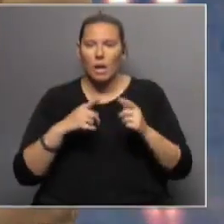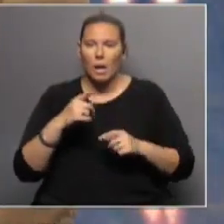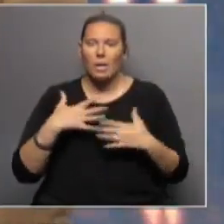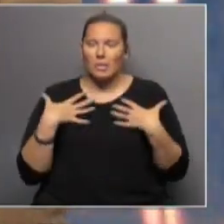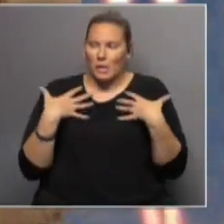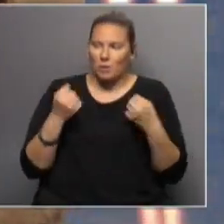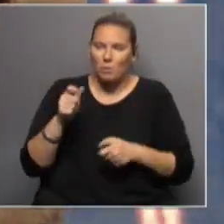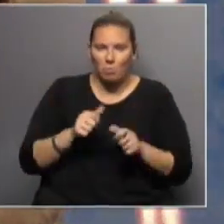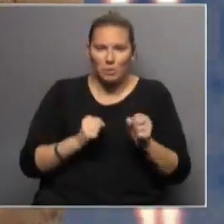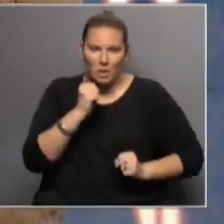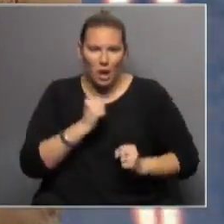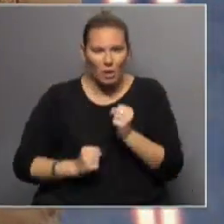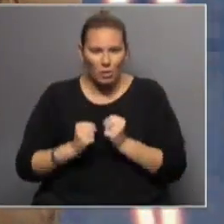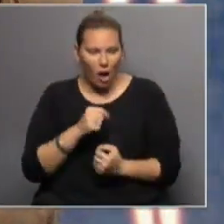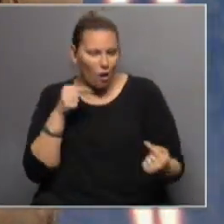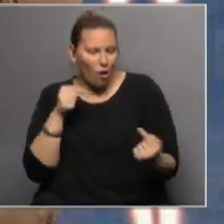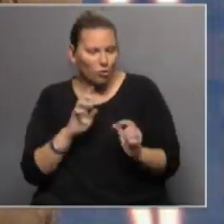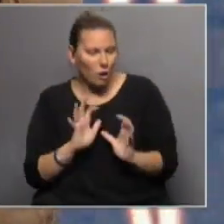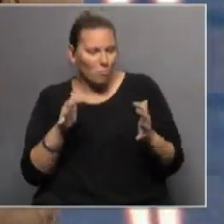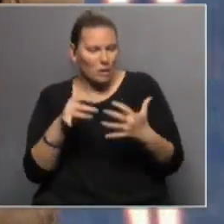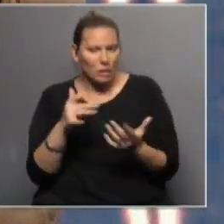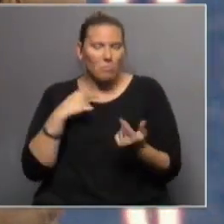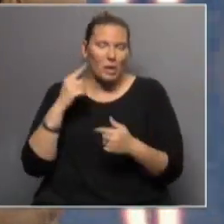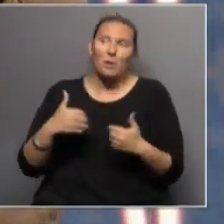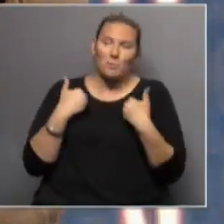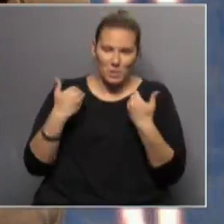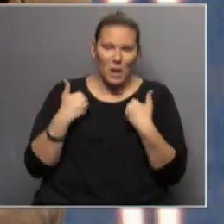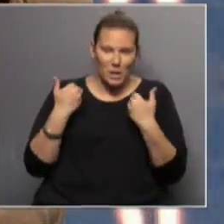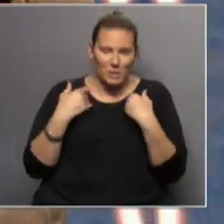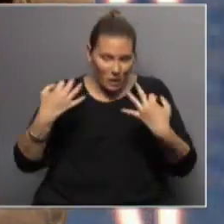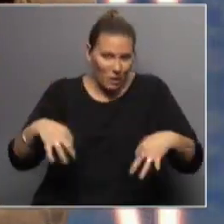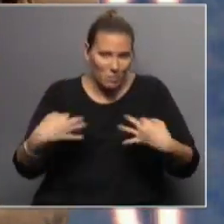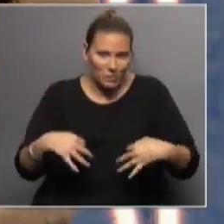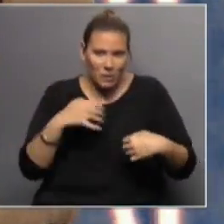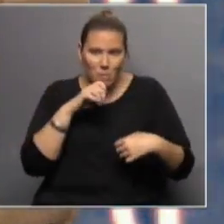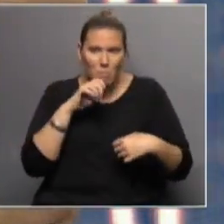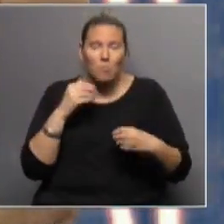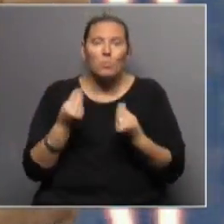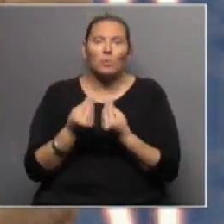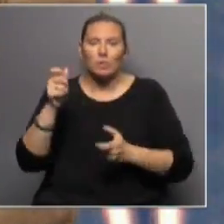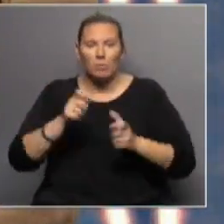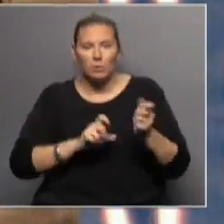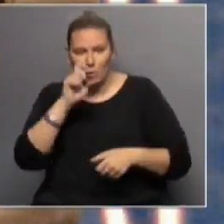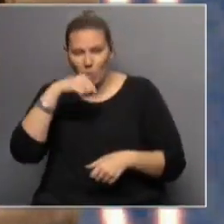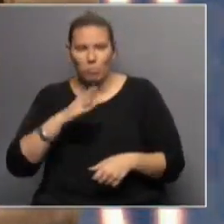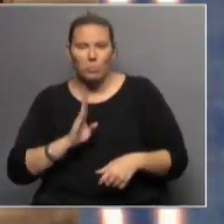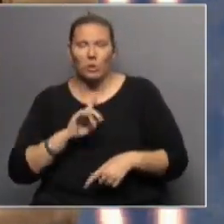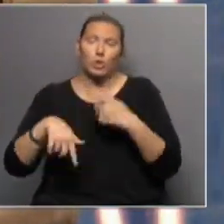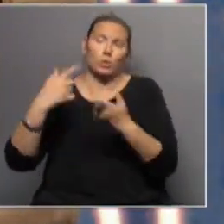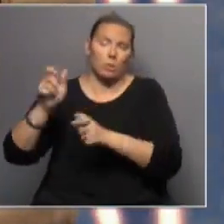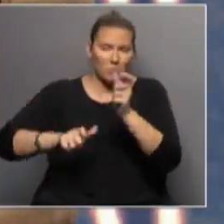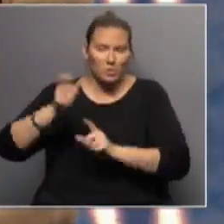corriendo es una cosa tan antipandemia, digamos, que nos da mucha alegría el encuentro de tantas montevideanas, montevideanos y otros